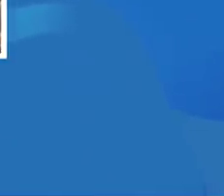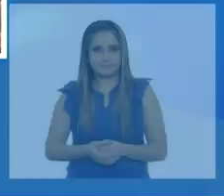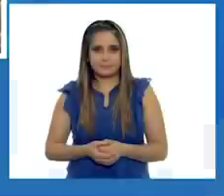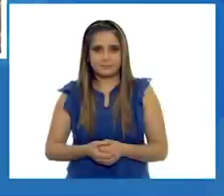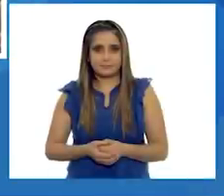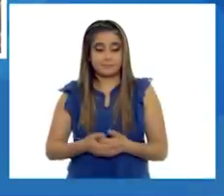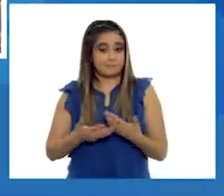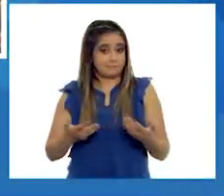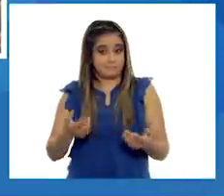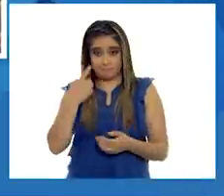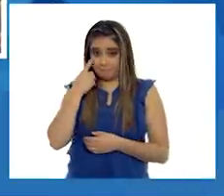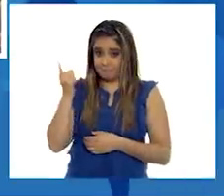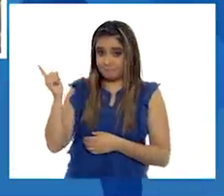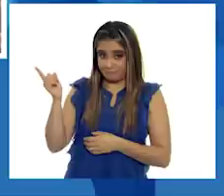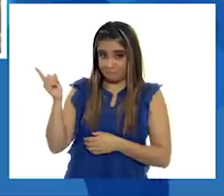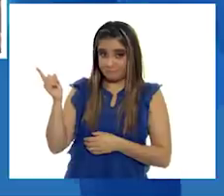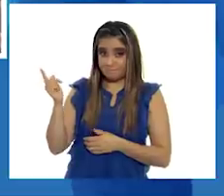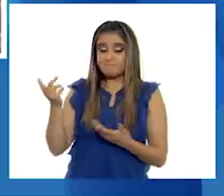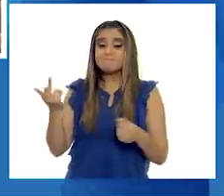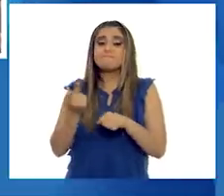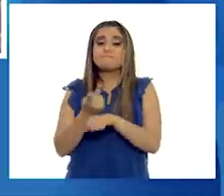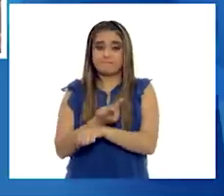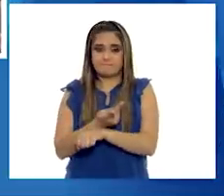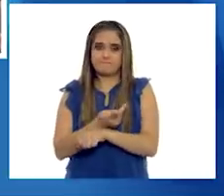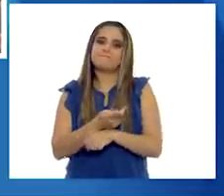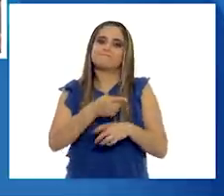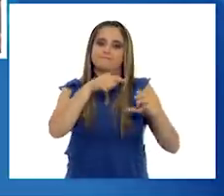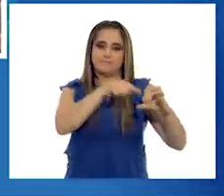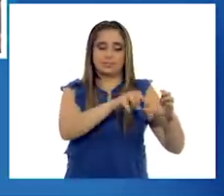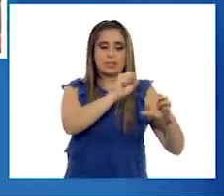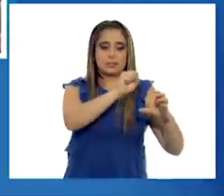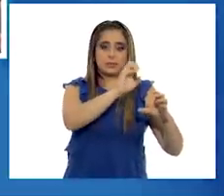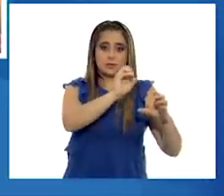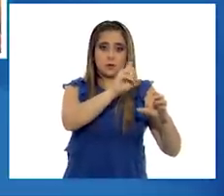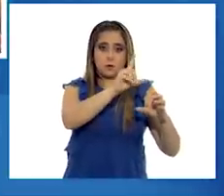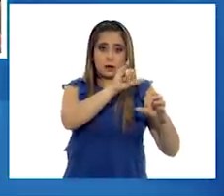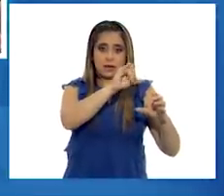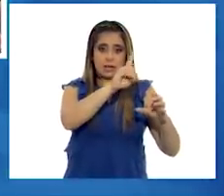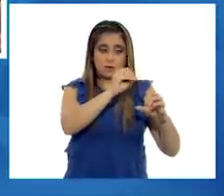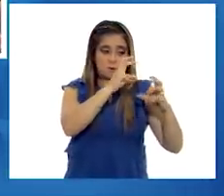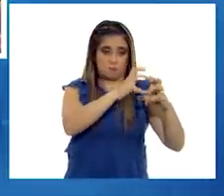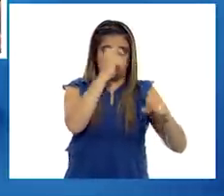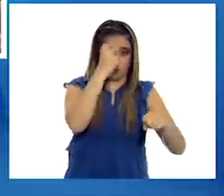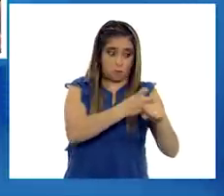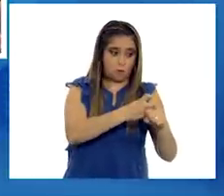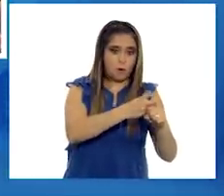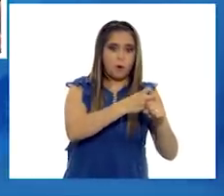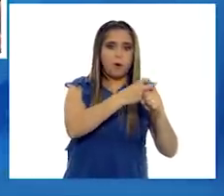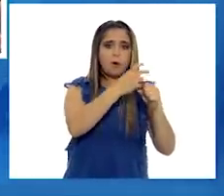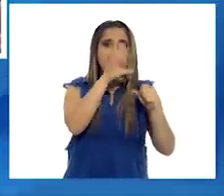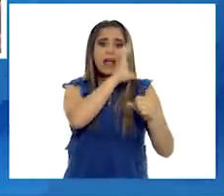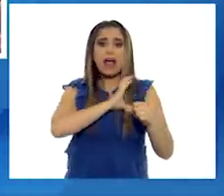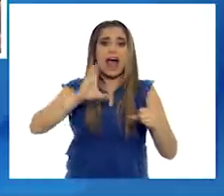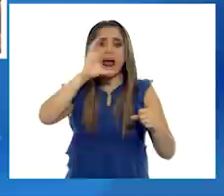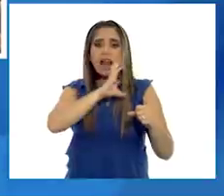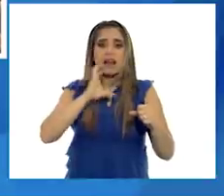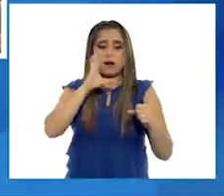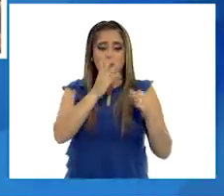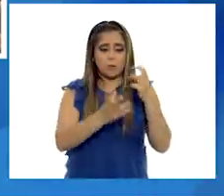En resumen, pasaron de un estado físico sólido a uno líquido.